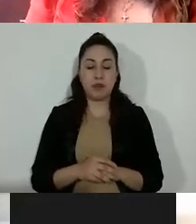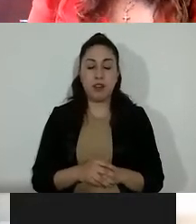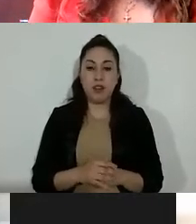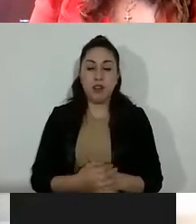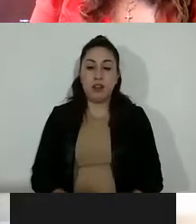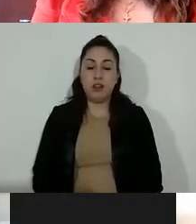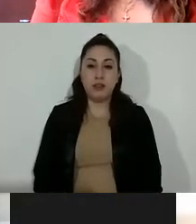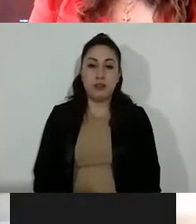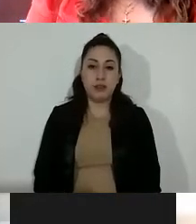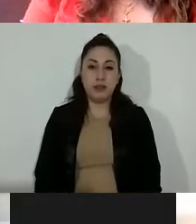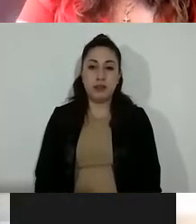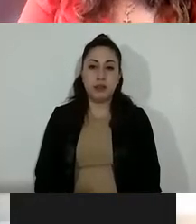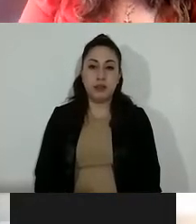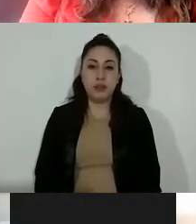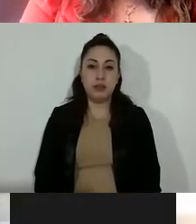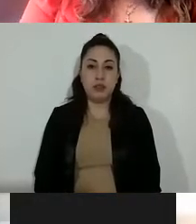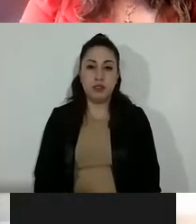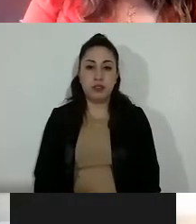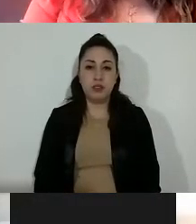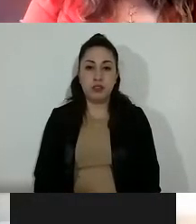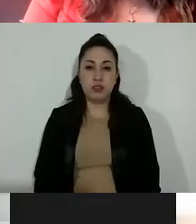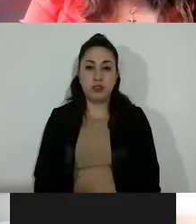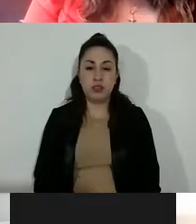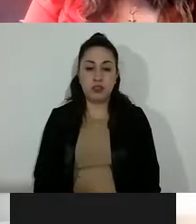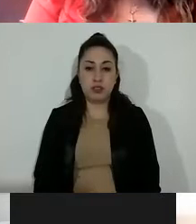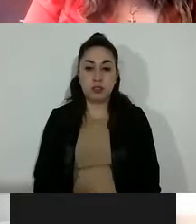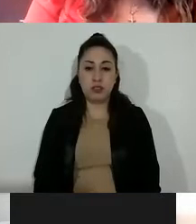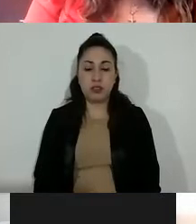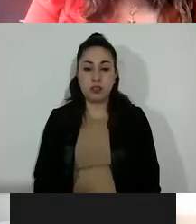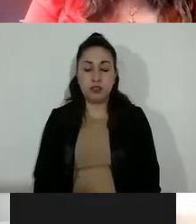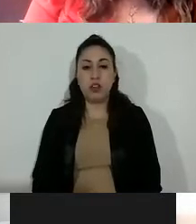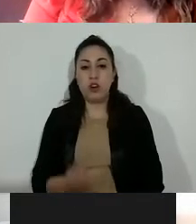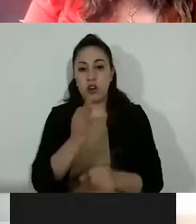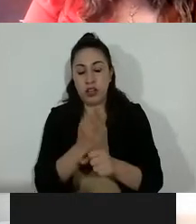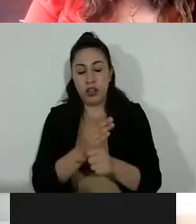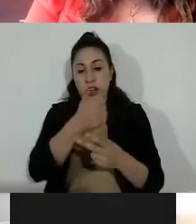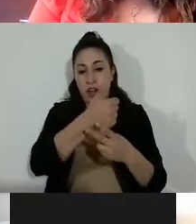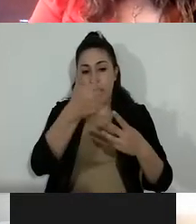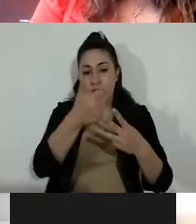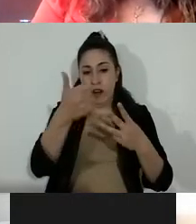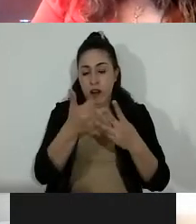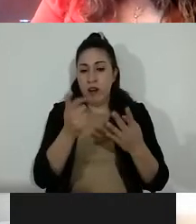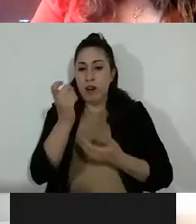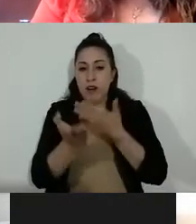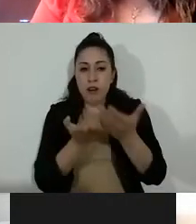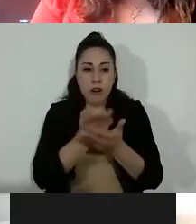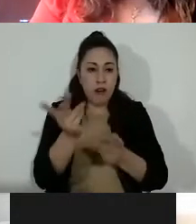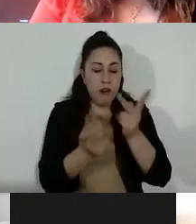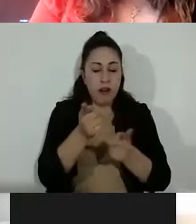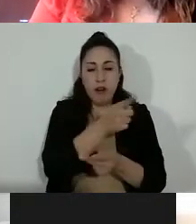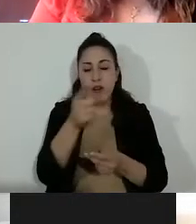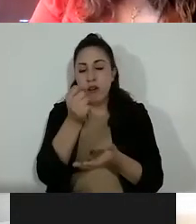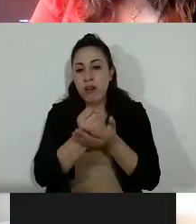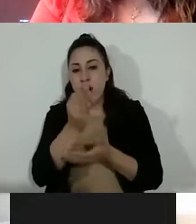ya someterlas a votación de acuerdo a lo que han